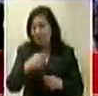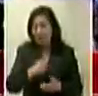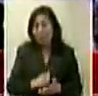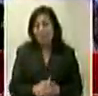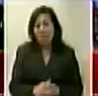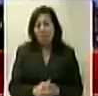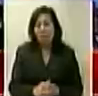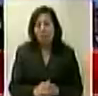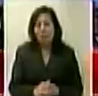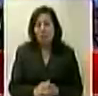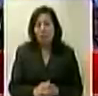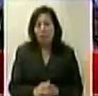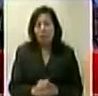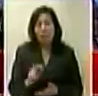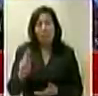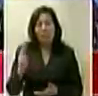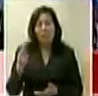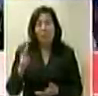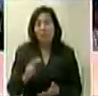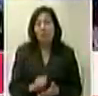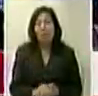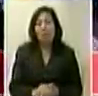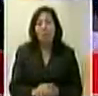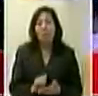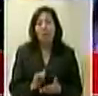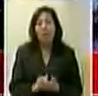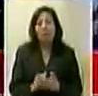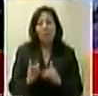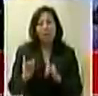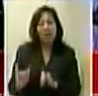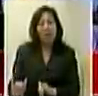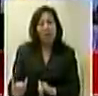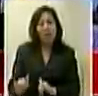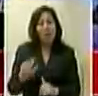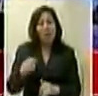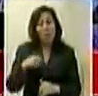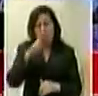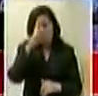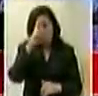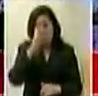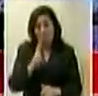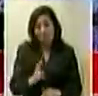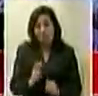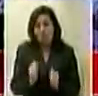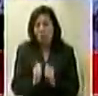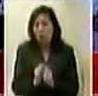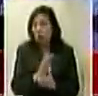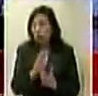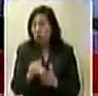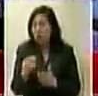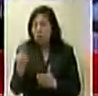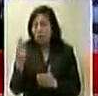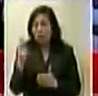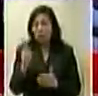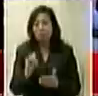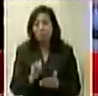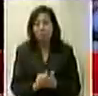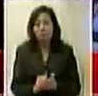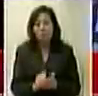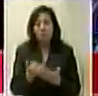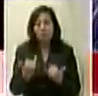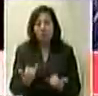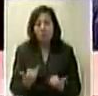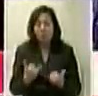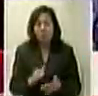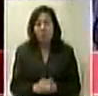narcotráfico y la corrupción que dejaron a nuestro país, con toda la corrupción que hoy